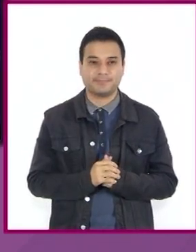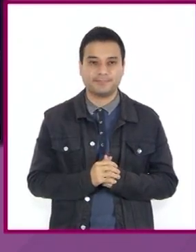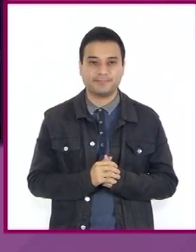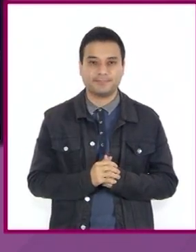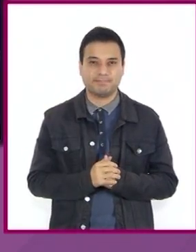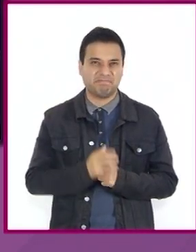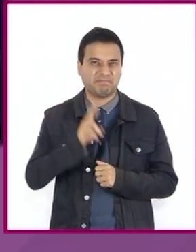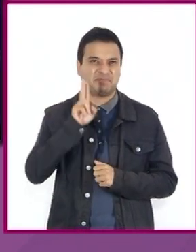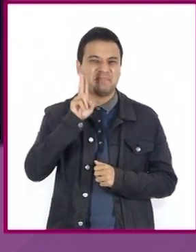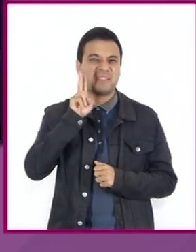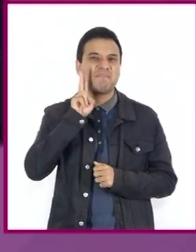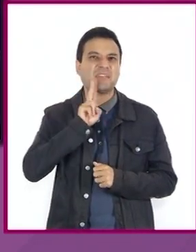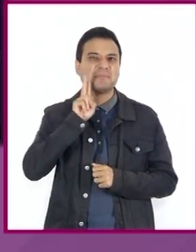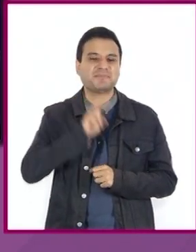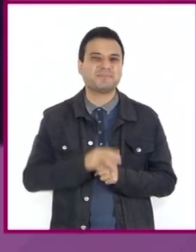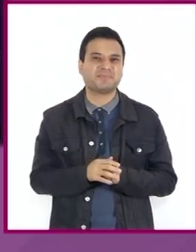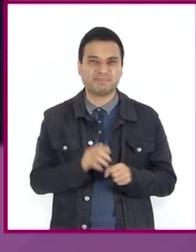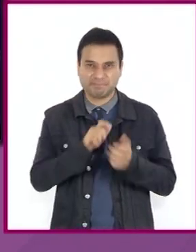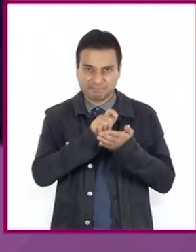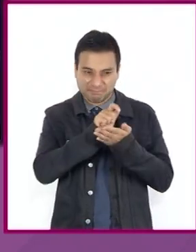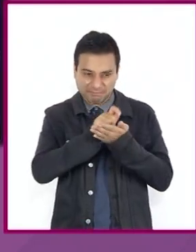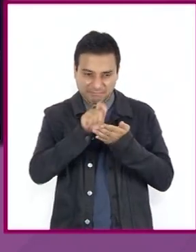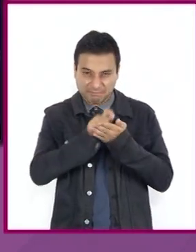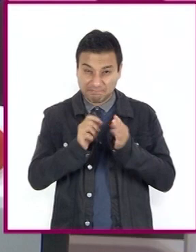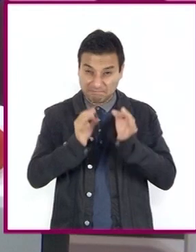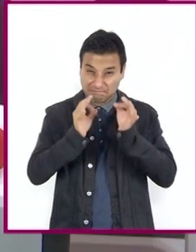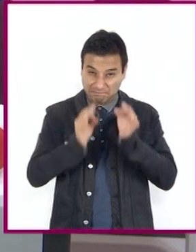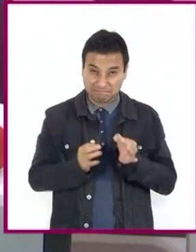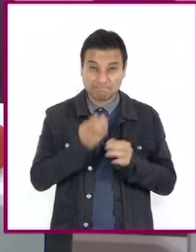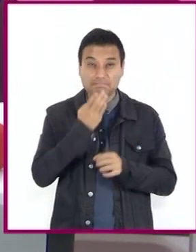Verifiquemos si la expresión de la ecuación química es correcta.